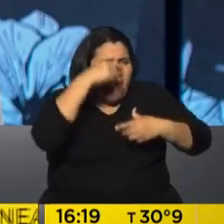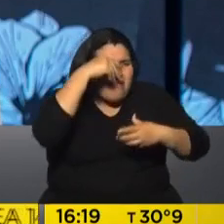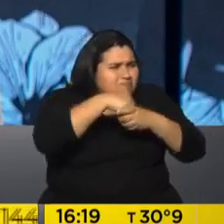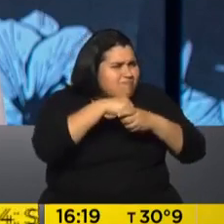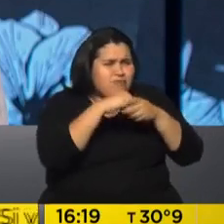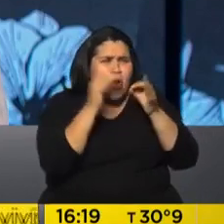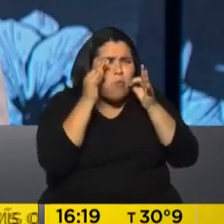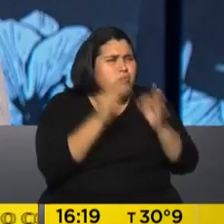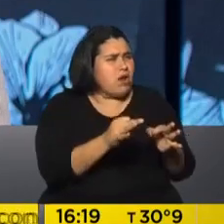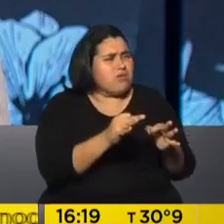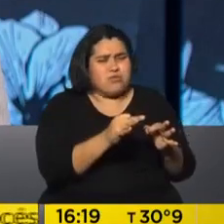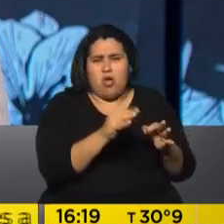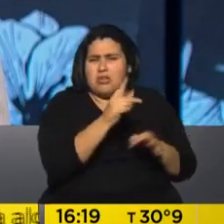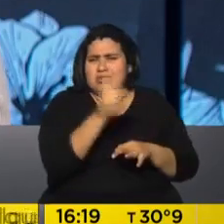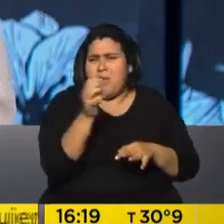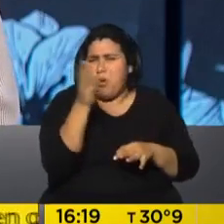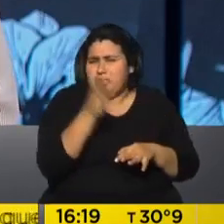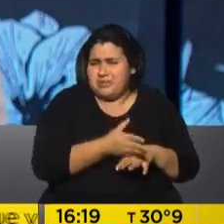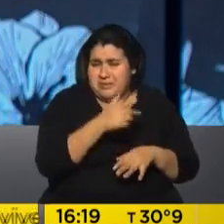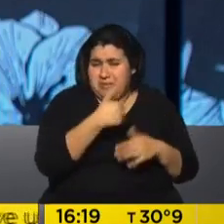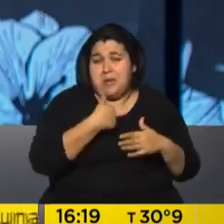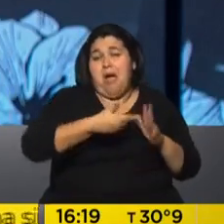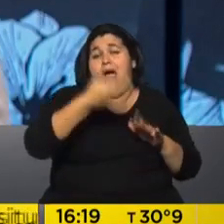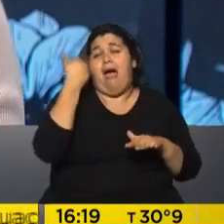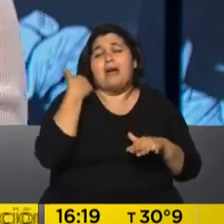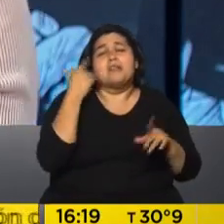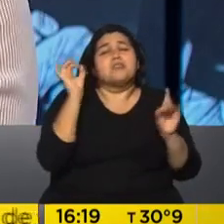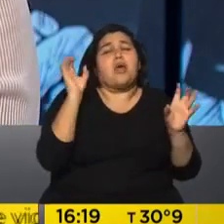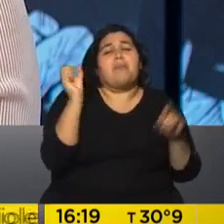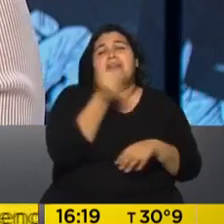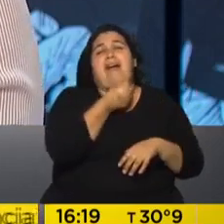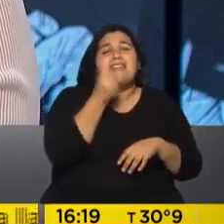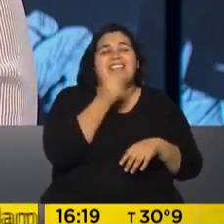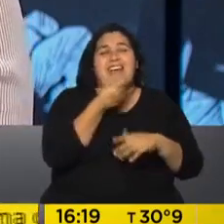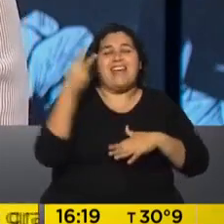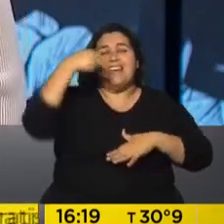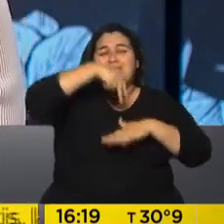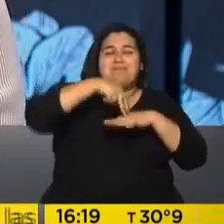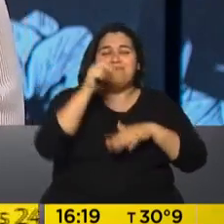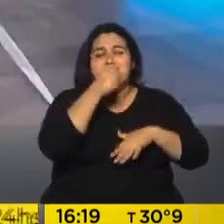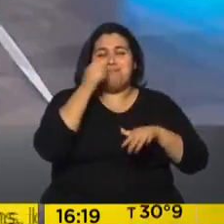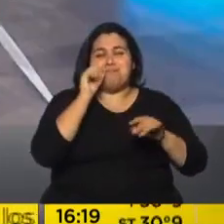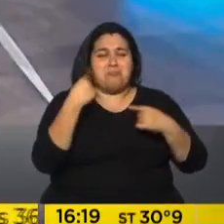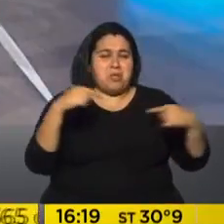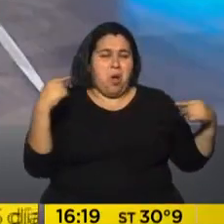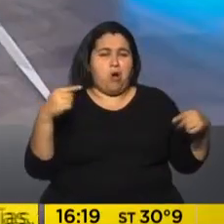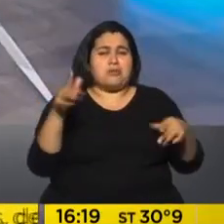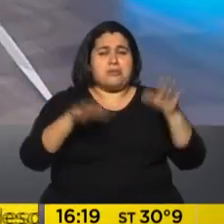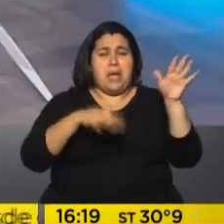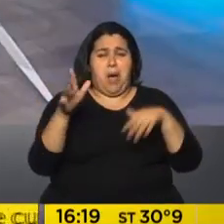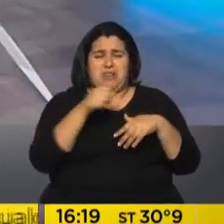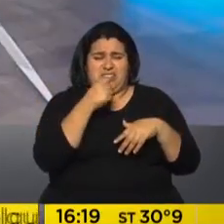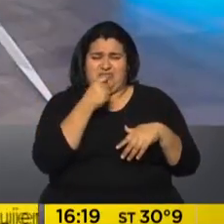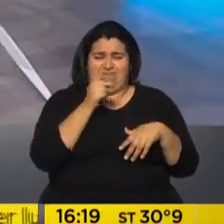tiempo, cosas que antes... Yo lo único que hacía era disfrutar de cantar arriba del escenario y hasta cantaba canciones que por ahí no me